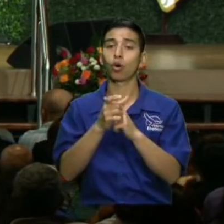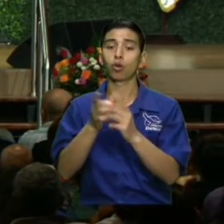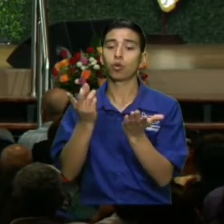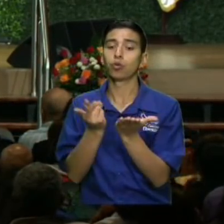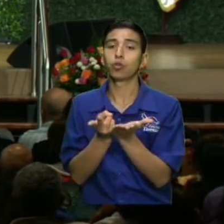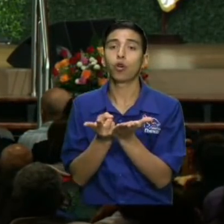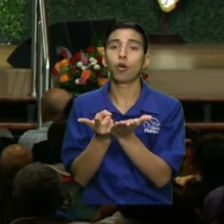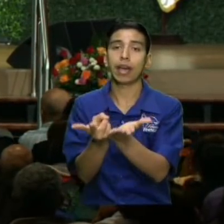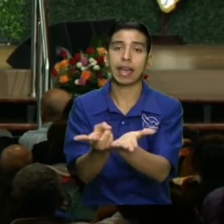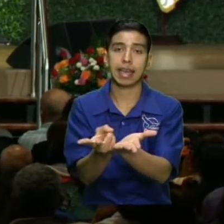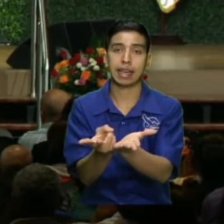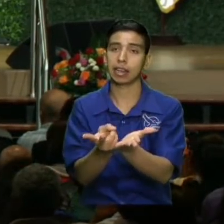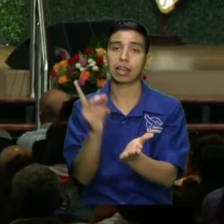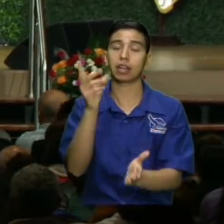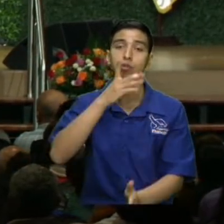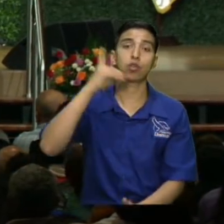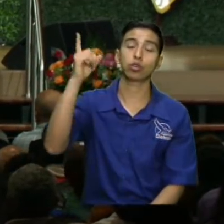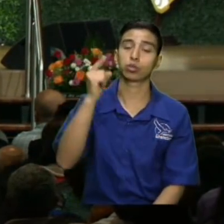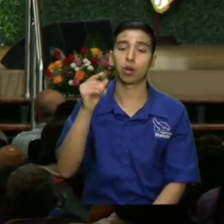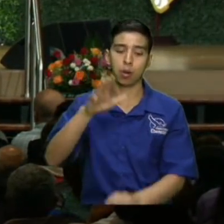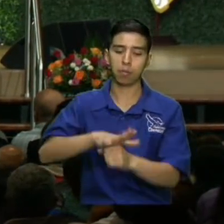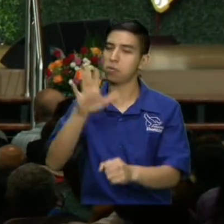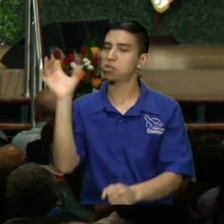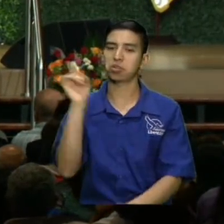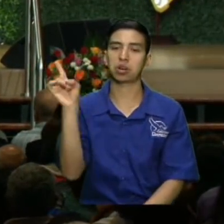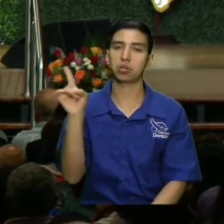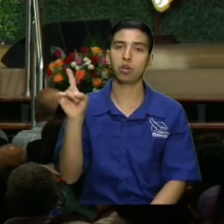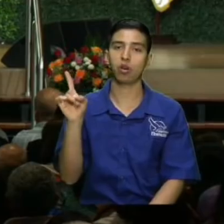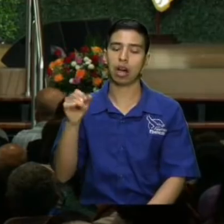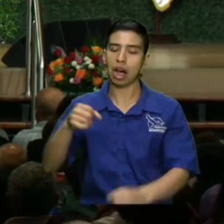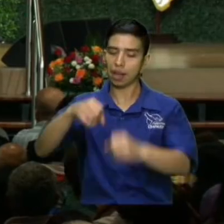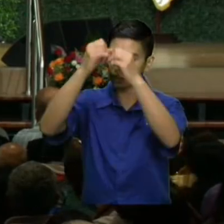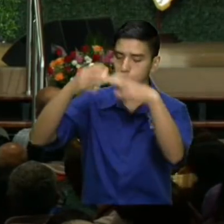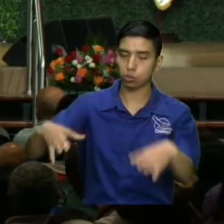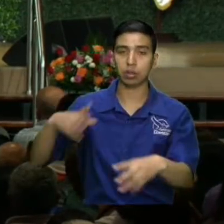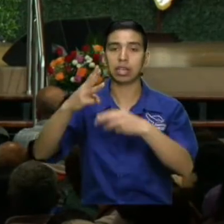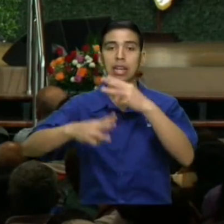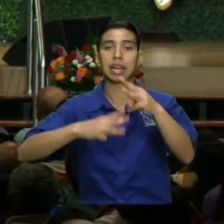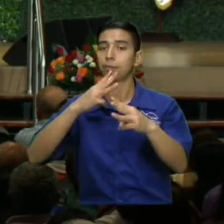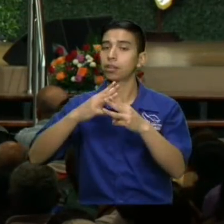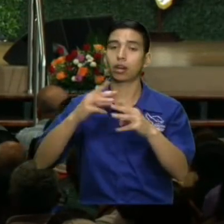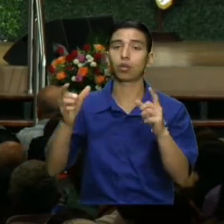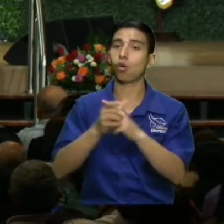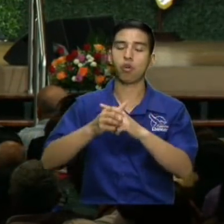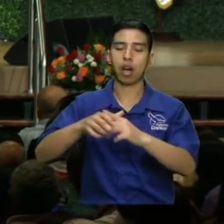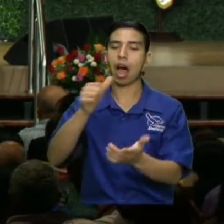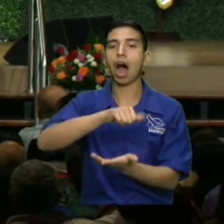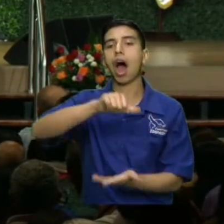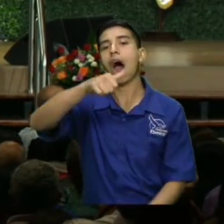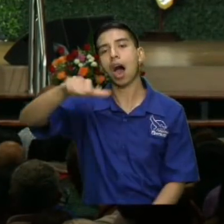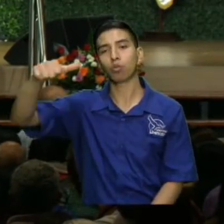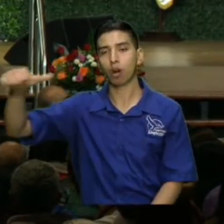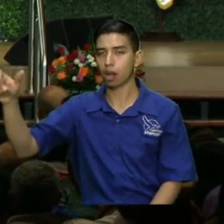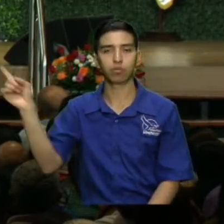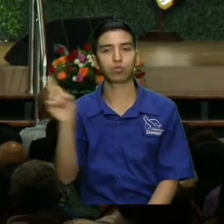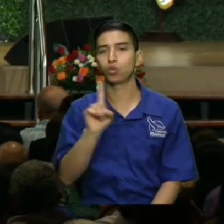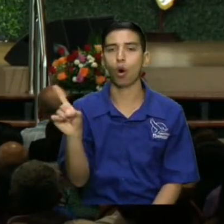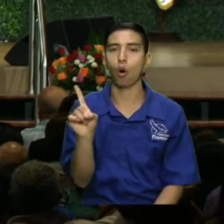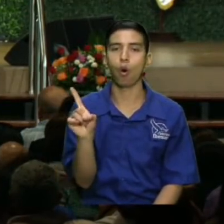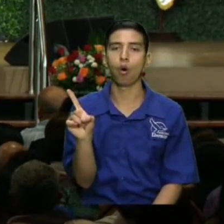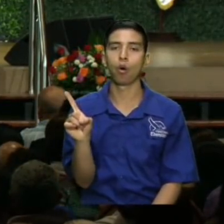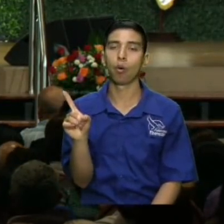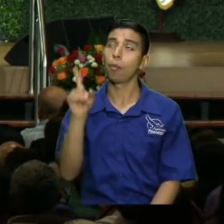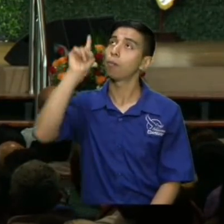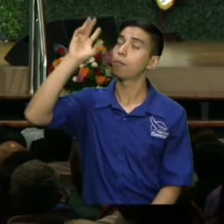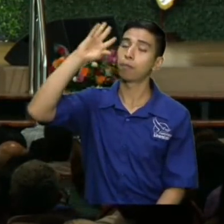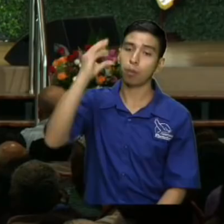diluvio. Nunca dijo que no iban a haber inundaciones, ¿eh? Pero dijo que no iba a destruir completamente la tierra con otra inundación semejante